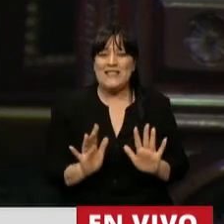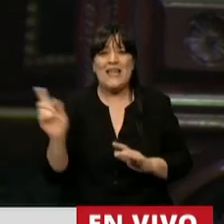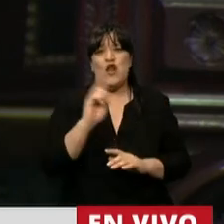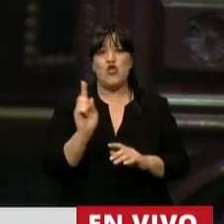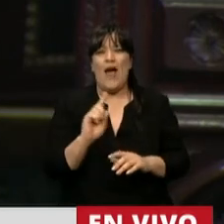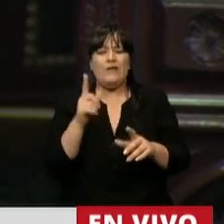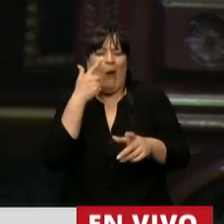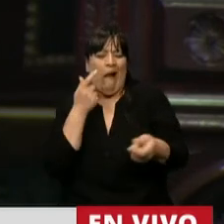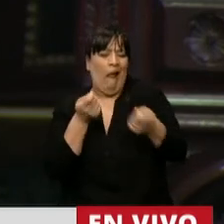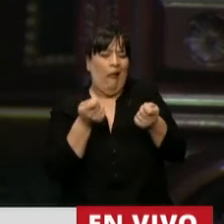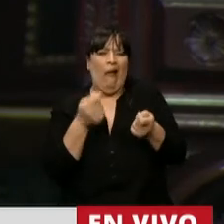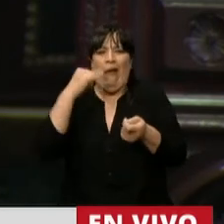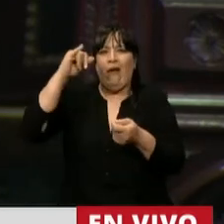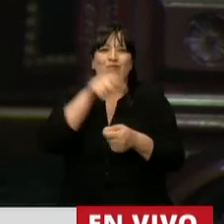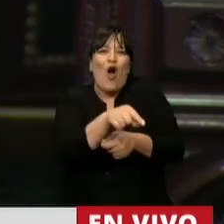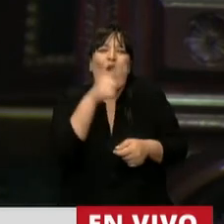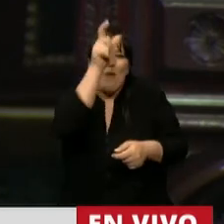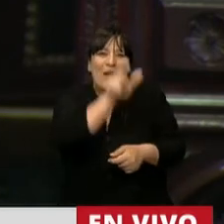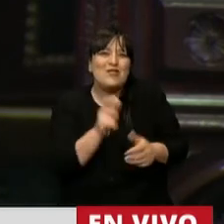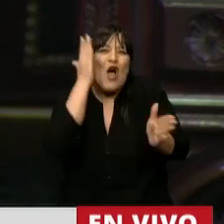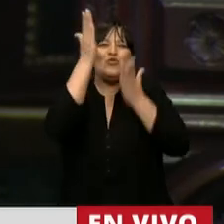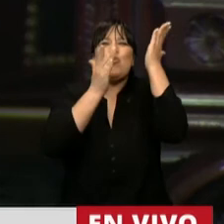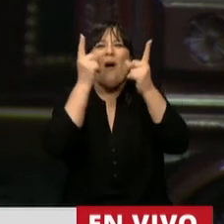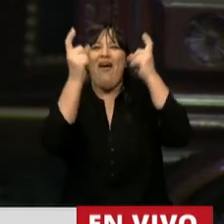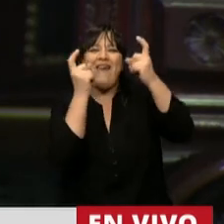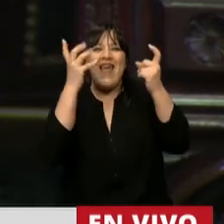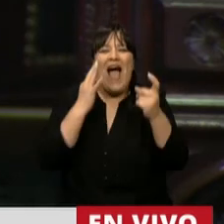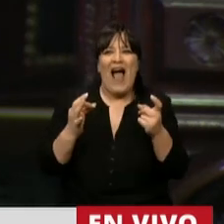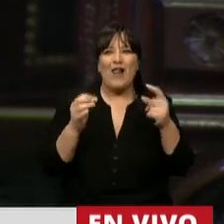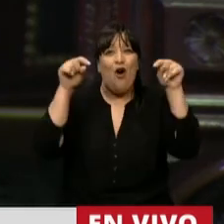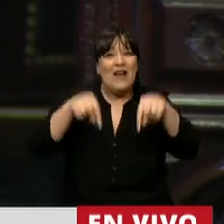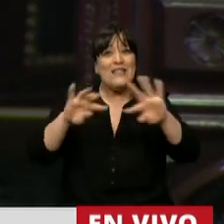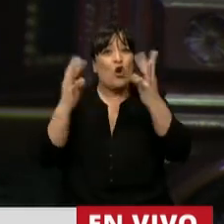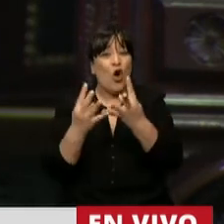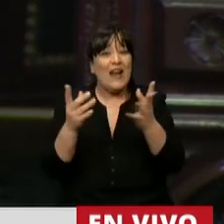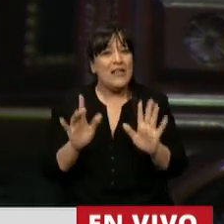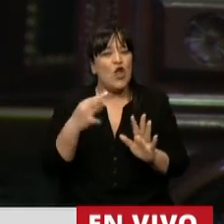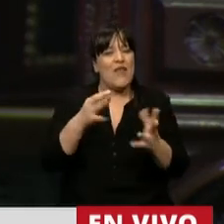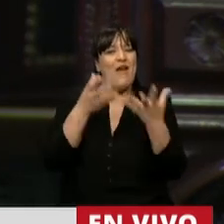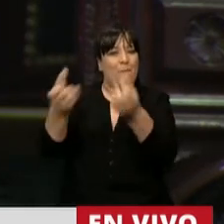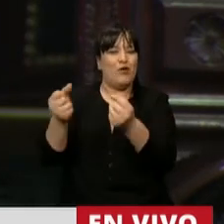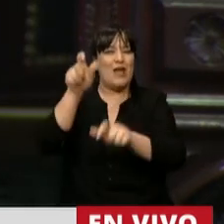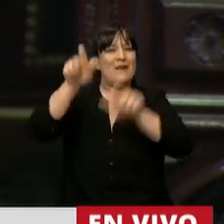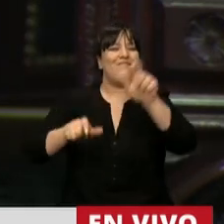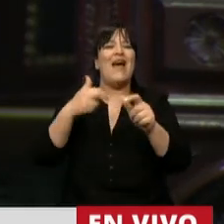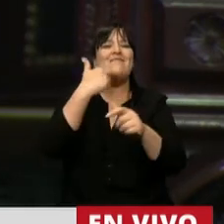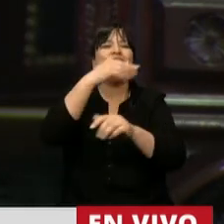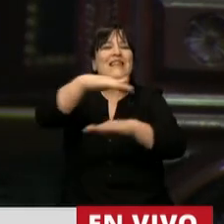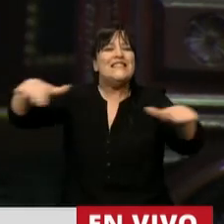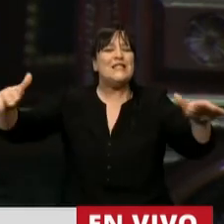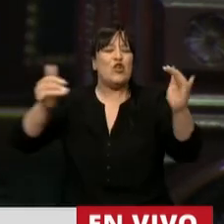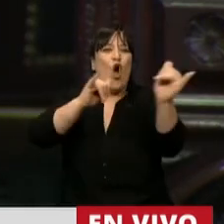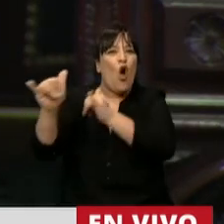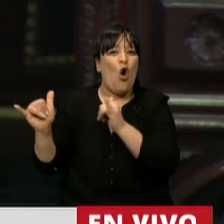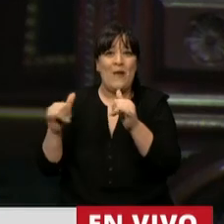es un lobista, ese es un soñador. Es un soñador que este Congreso debería apoyar. Es cada soñador